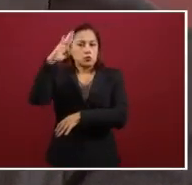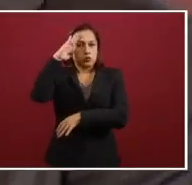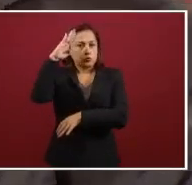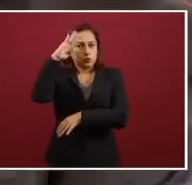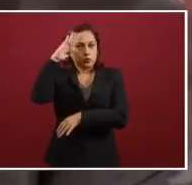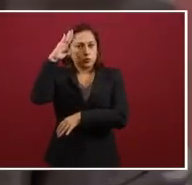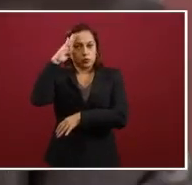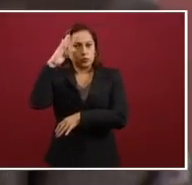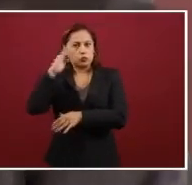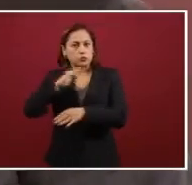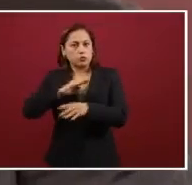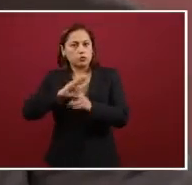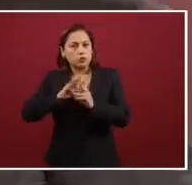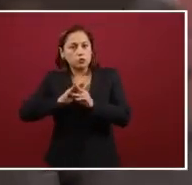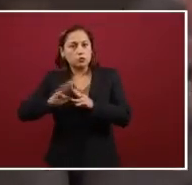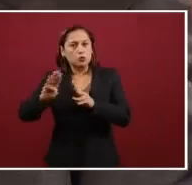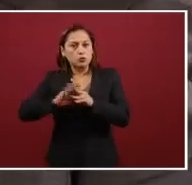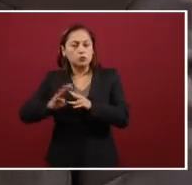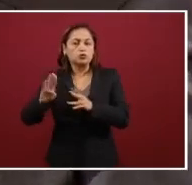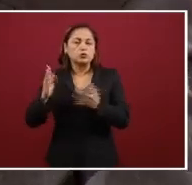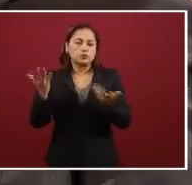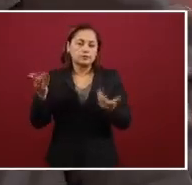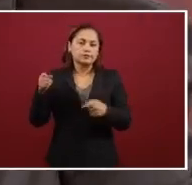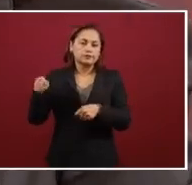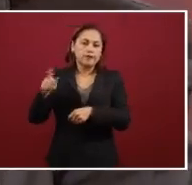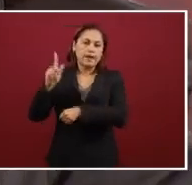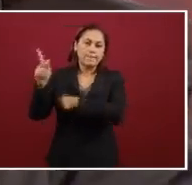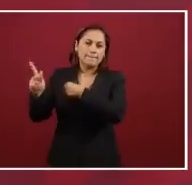Y eso se debe a muchas razones que ustedes ya conocen.